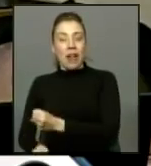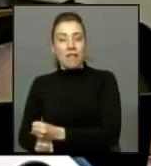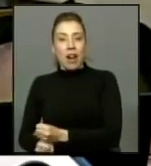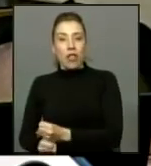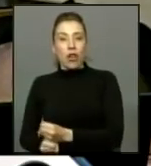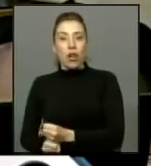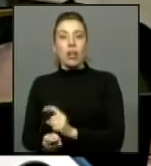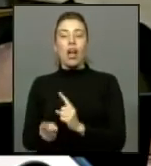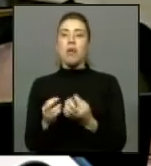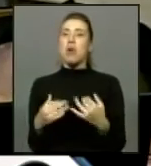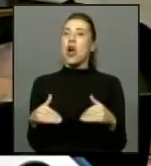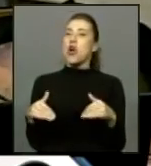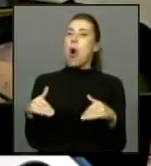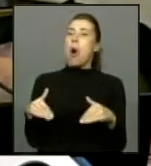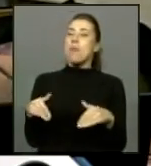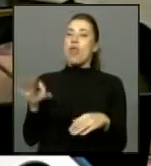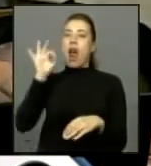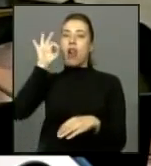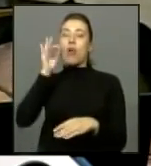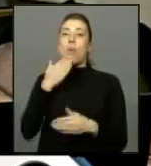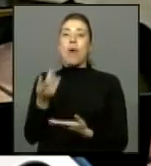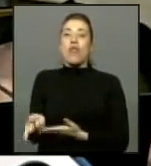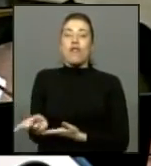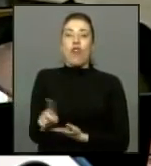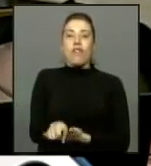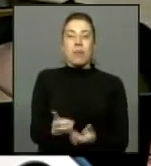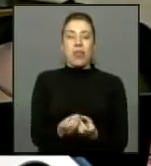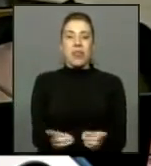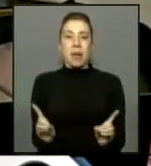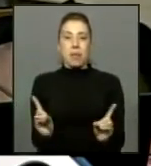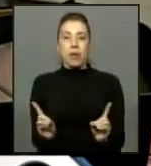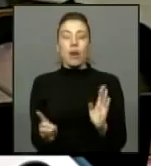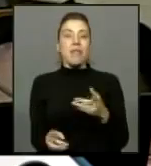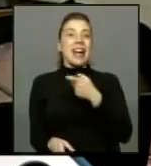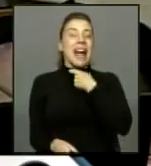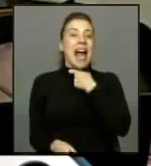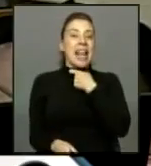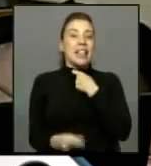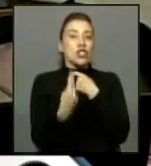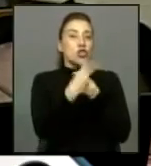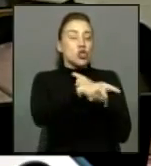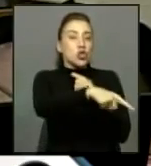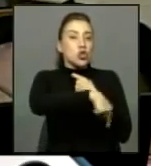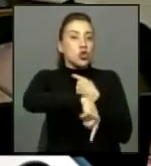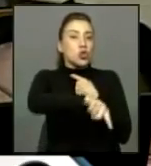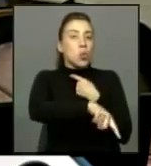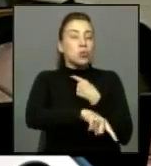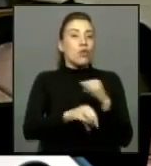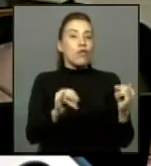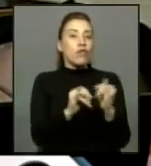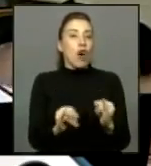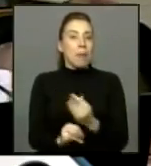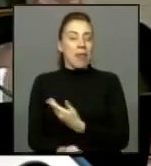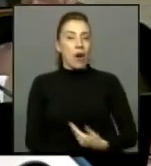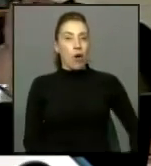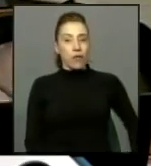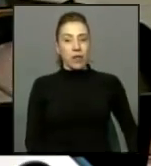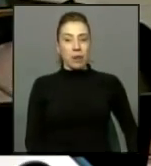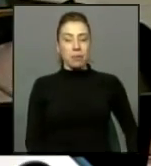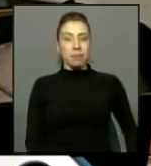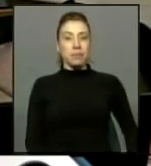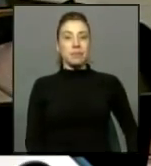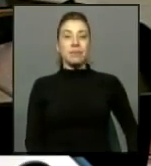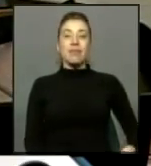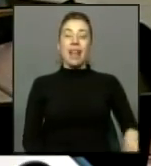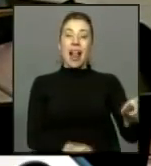tanto acomodó a nuestras élites a la hora del retorno a la democracia cuando había que asegurar sus condiciones de gobernabilidad. El pueblo para